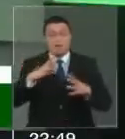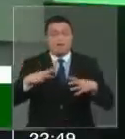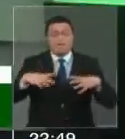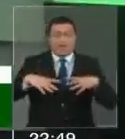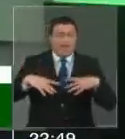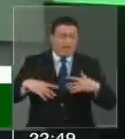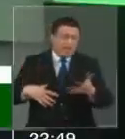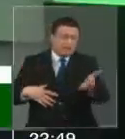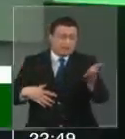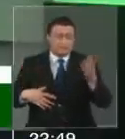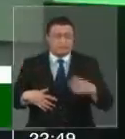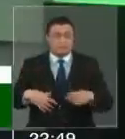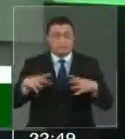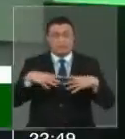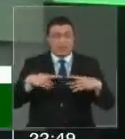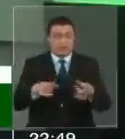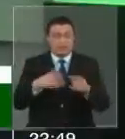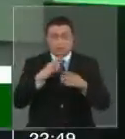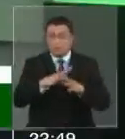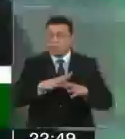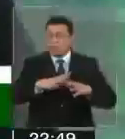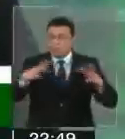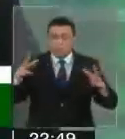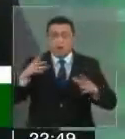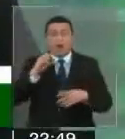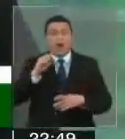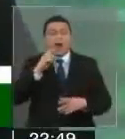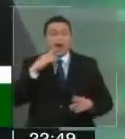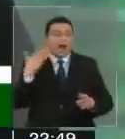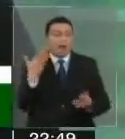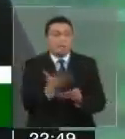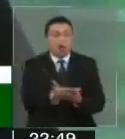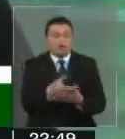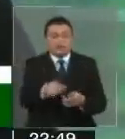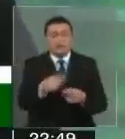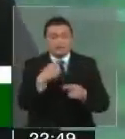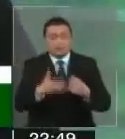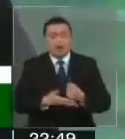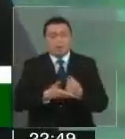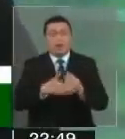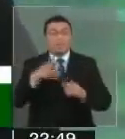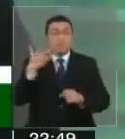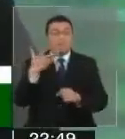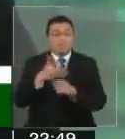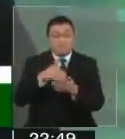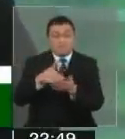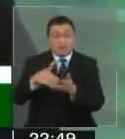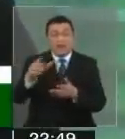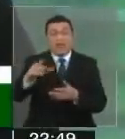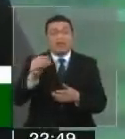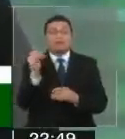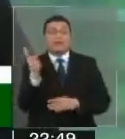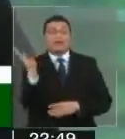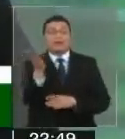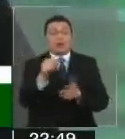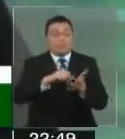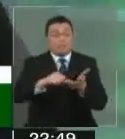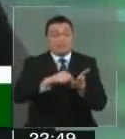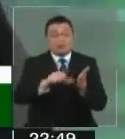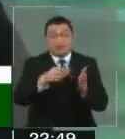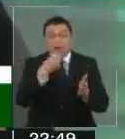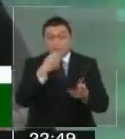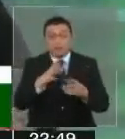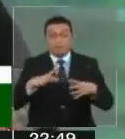feliz. Dice que ha sido un gran aporte para sus miles de restaurantes. Está feliz.